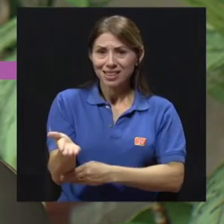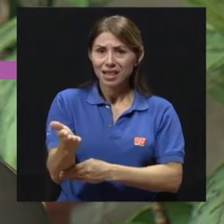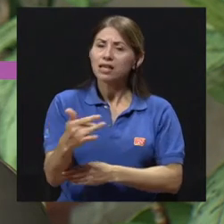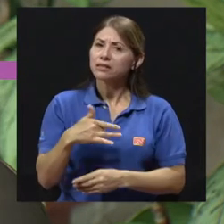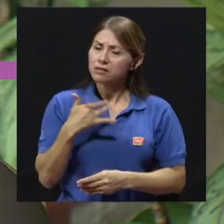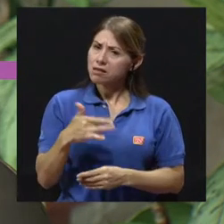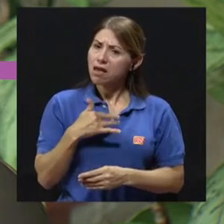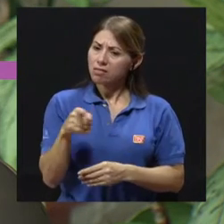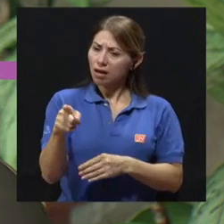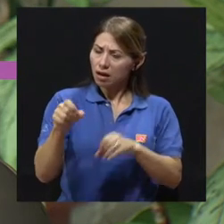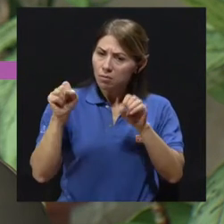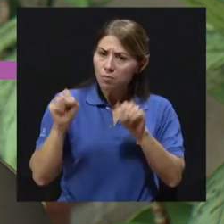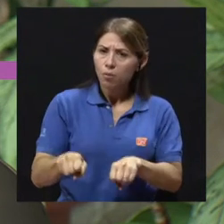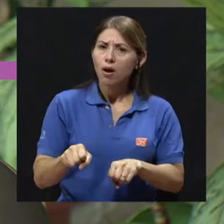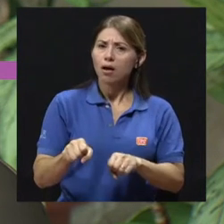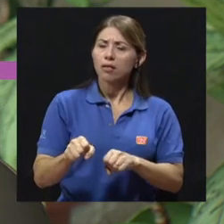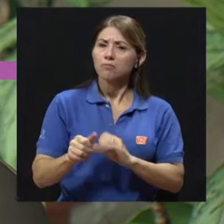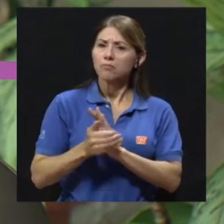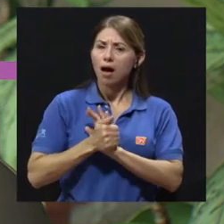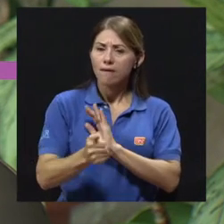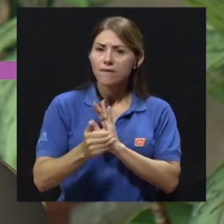sus habilidades